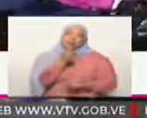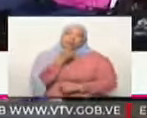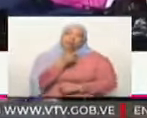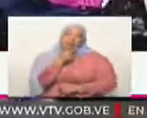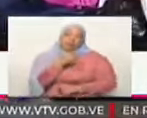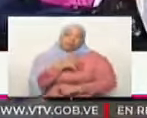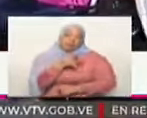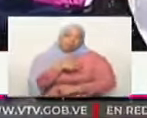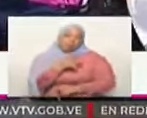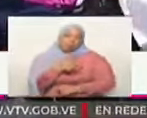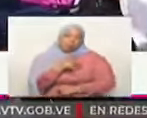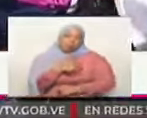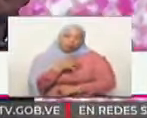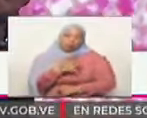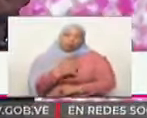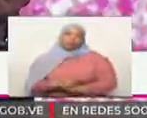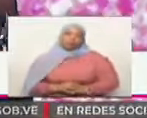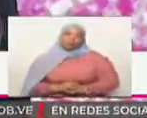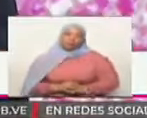Fui,